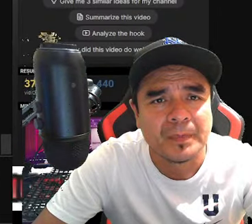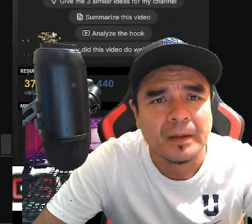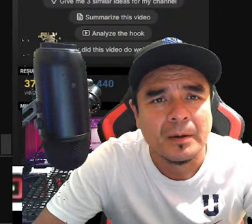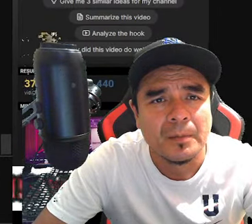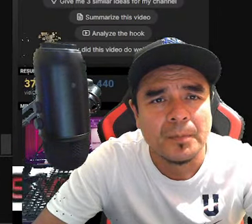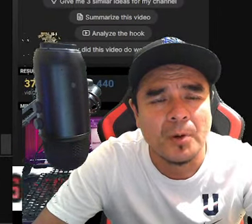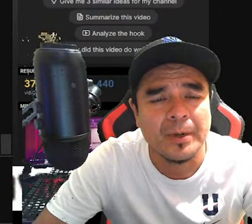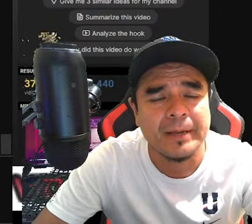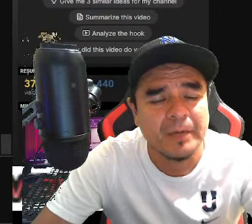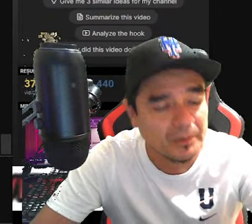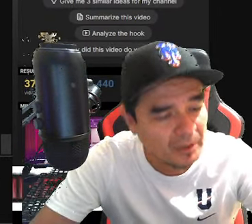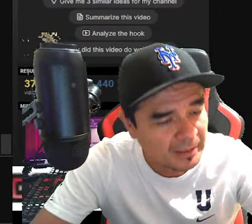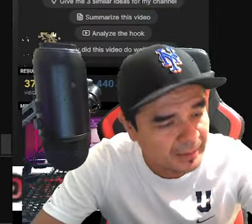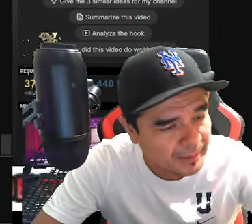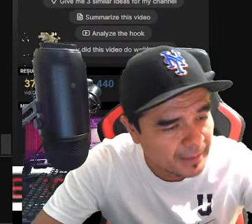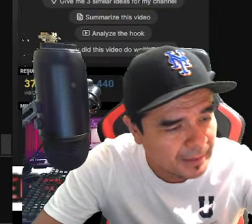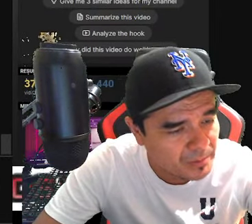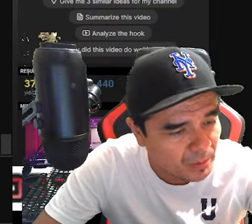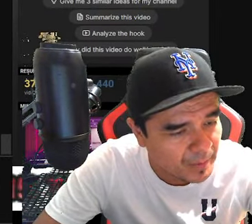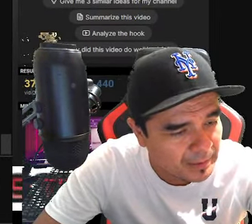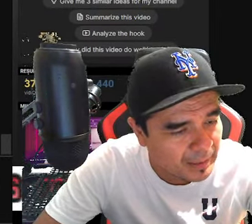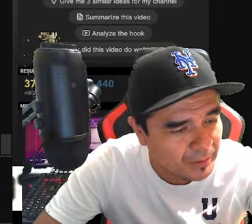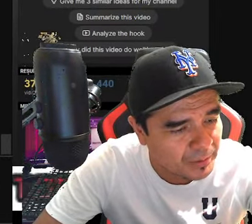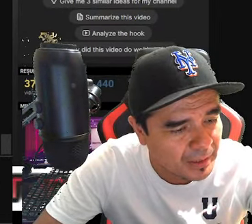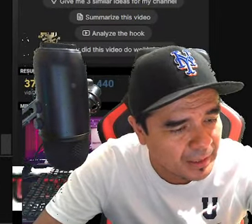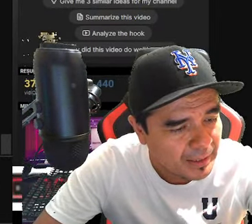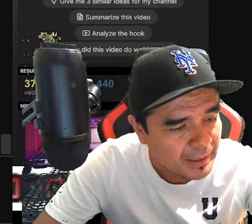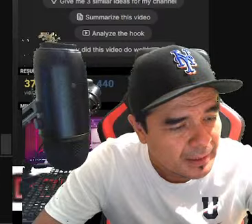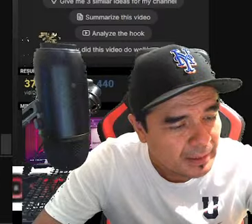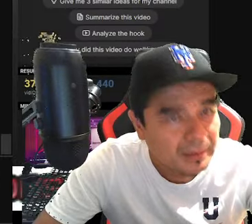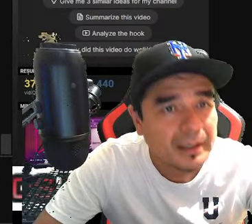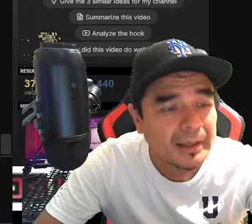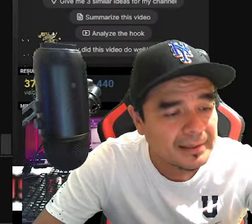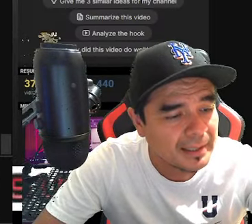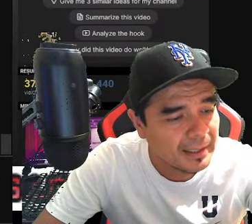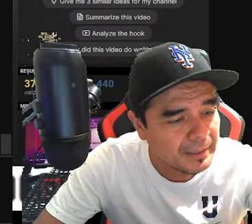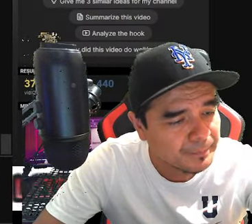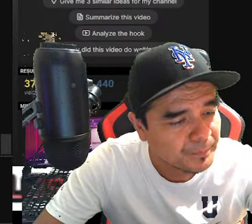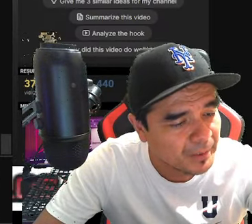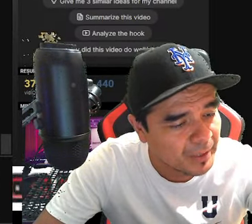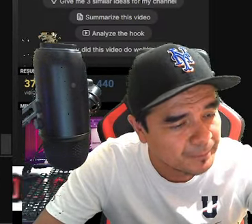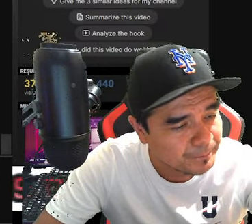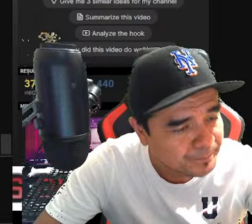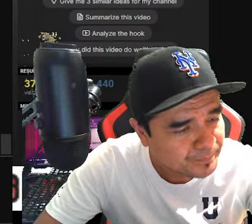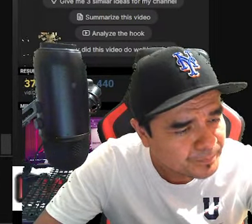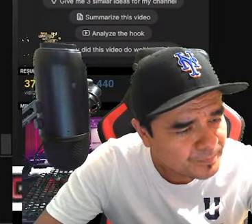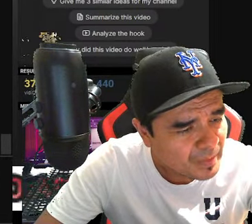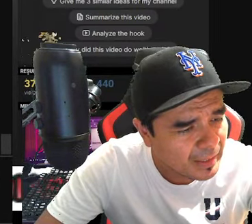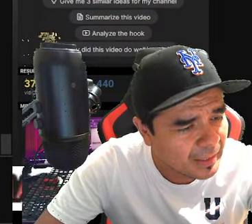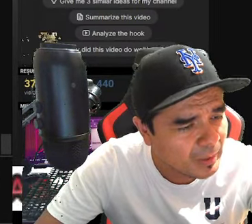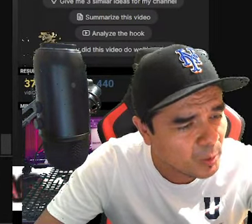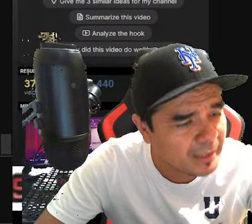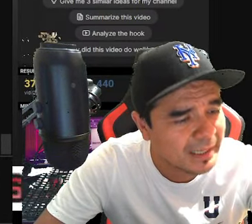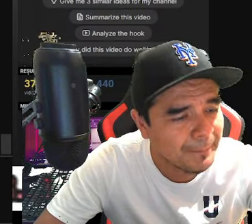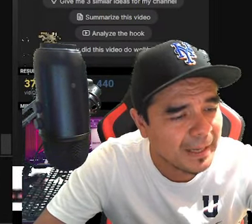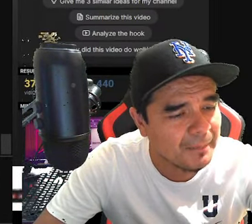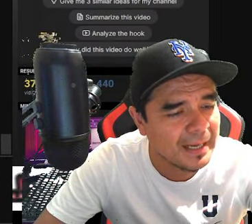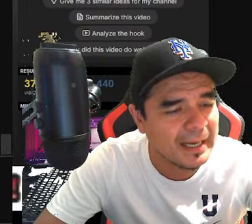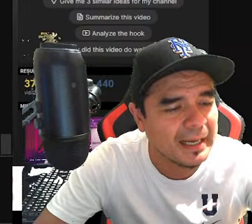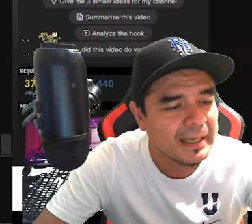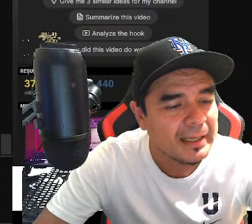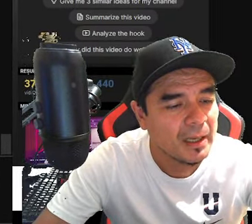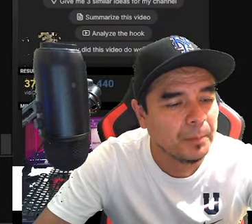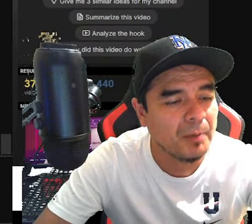el pueblo pobre. Bueno, no le entendí bien ahí su comentario, doña Araceli, pero bueno. Julieta